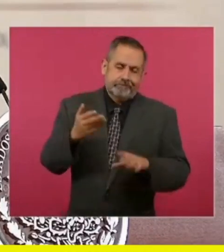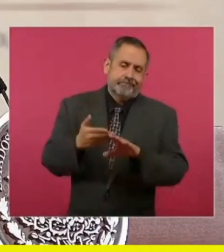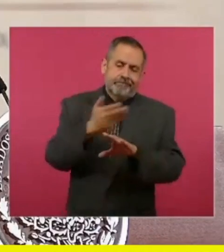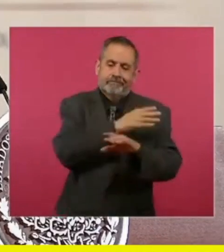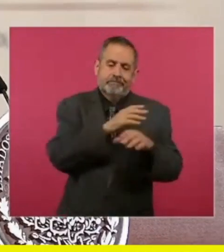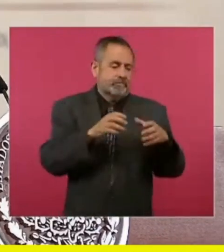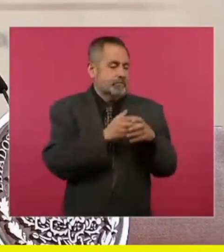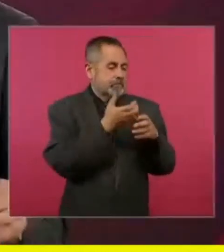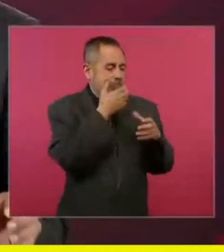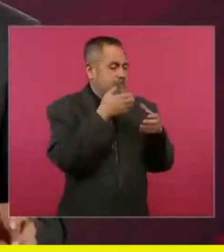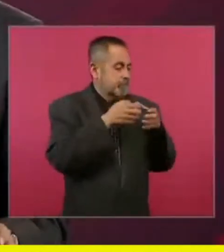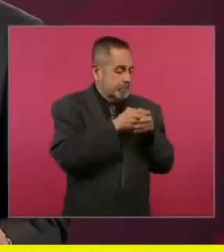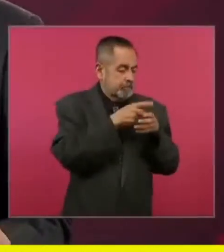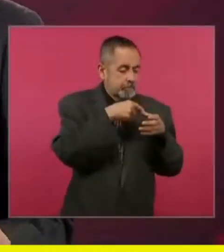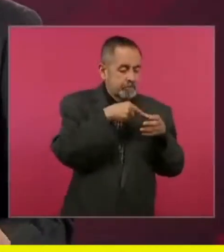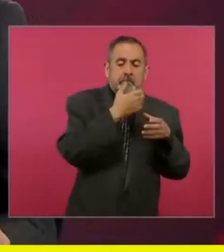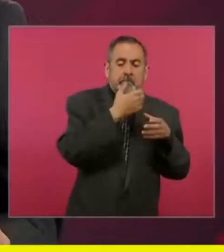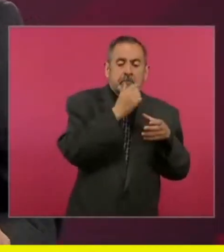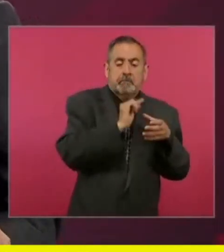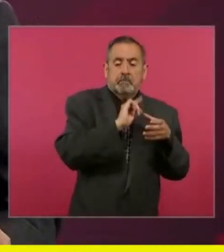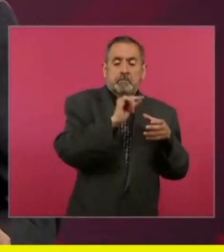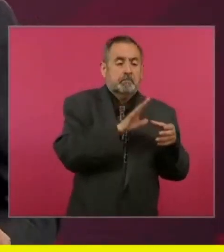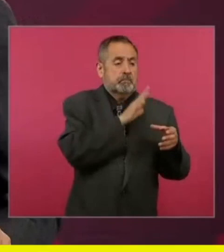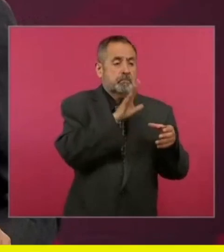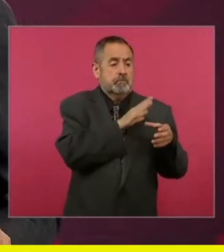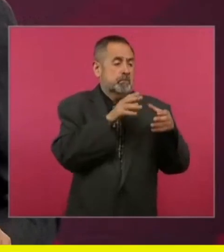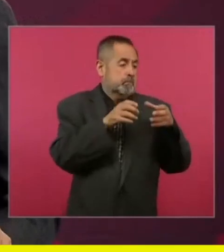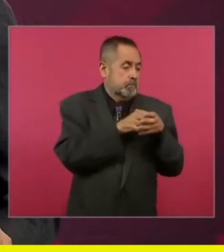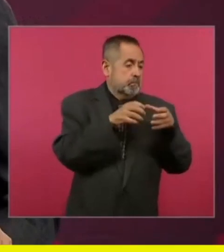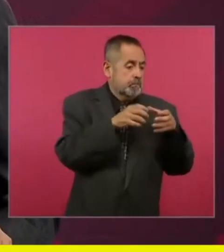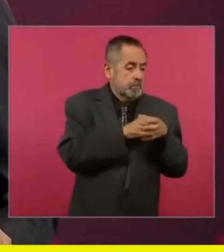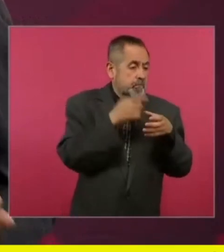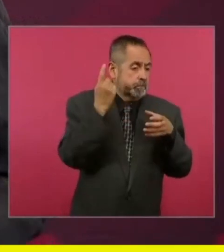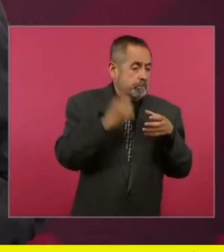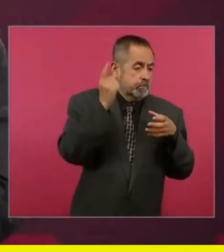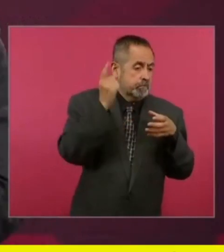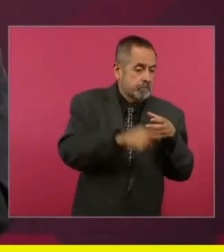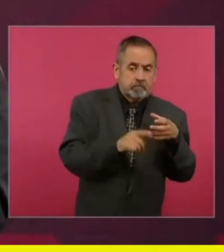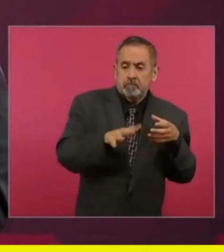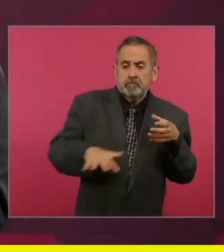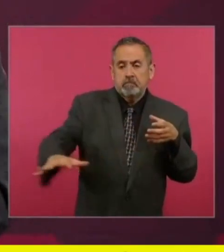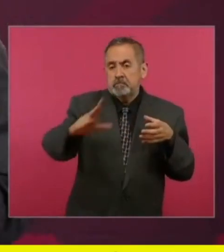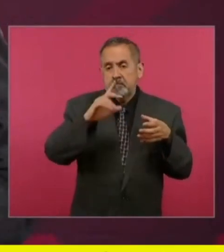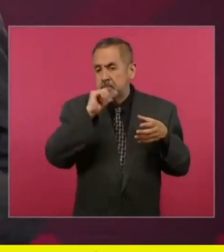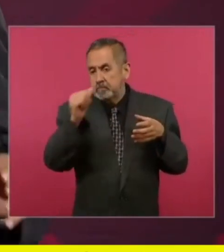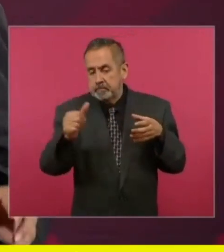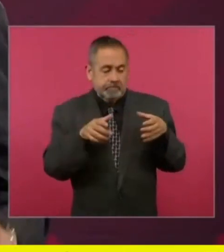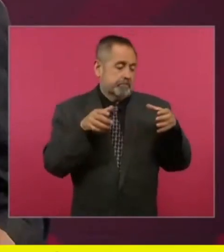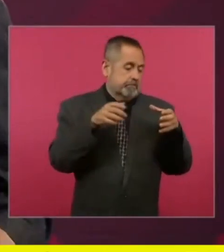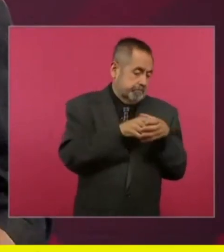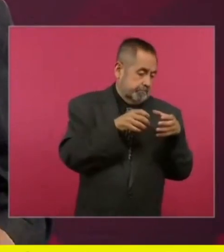sobre todo gobiernos oligárquicos